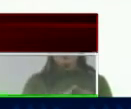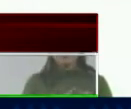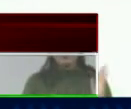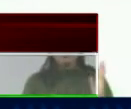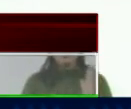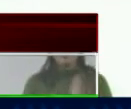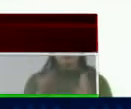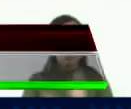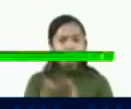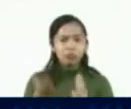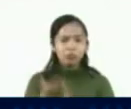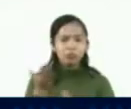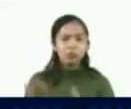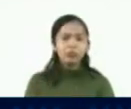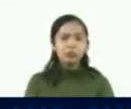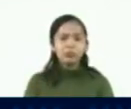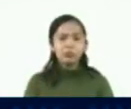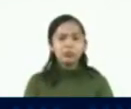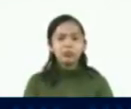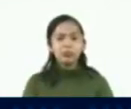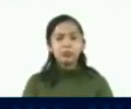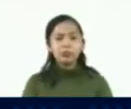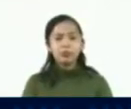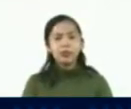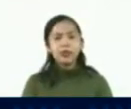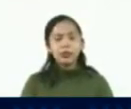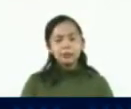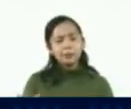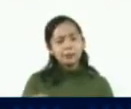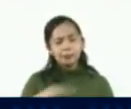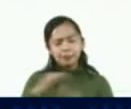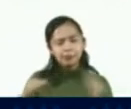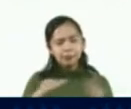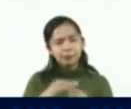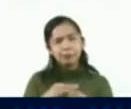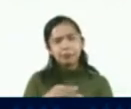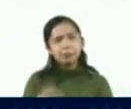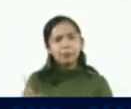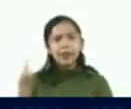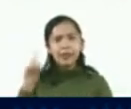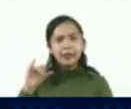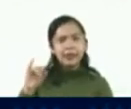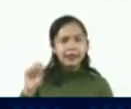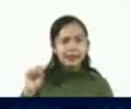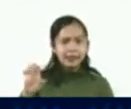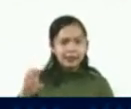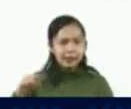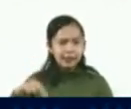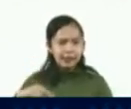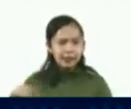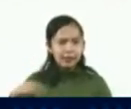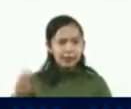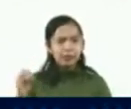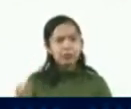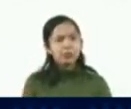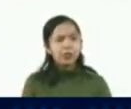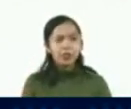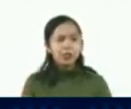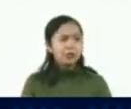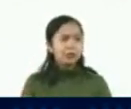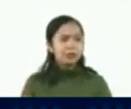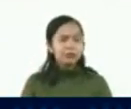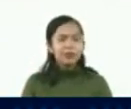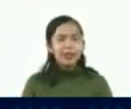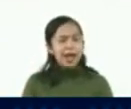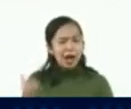han sido un factor fundamental en todo el proceso de diseño, procesamiento, y aún no acaba,